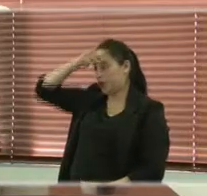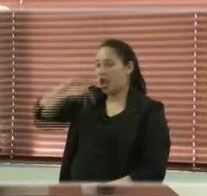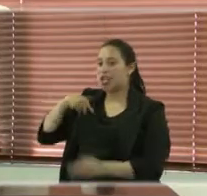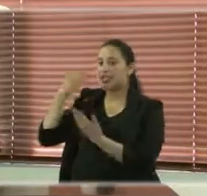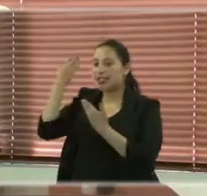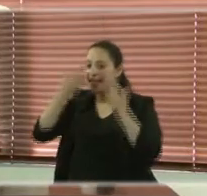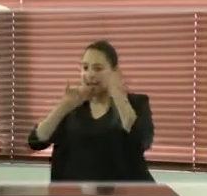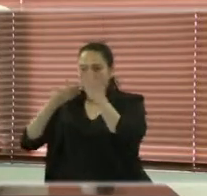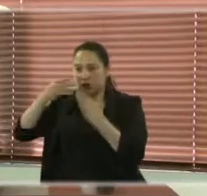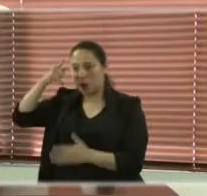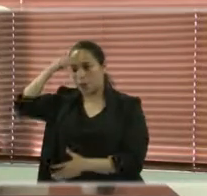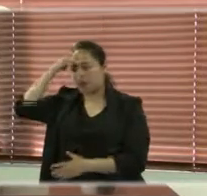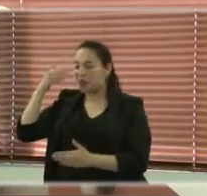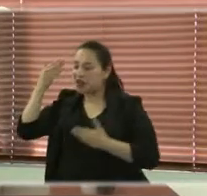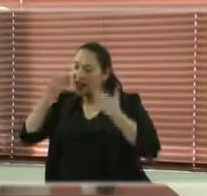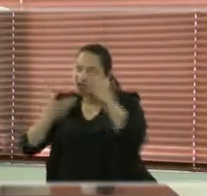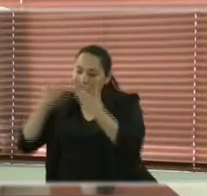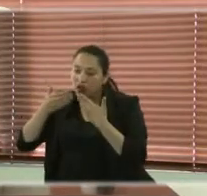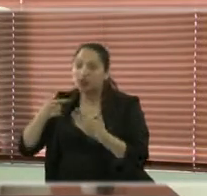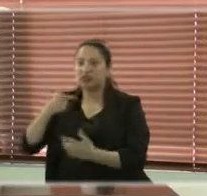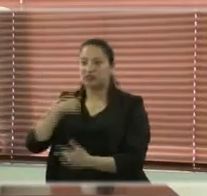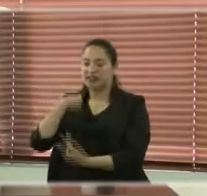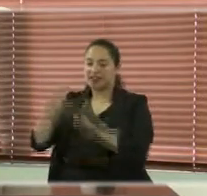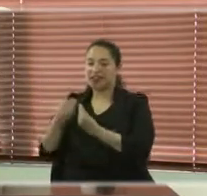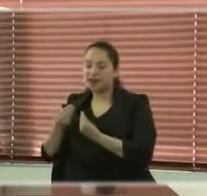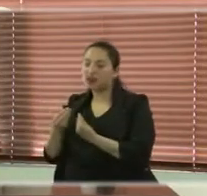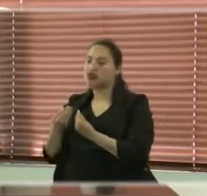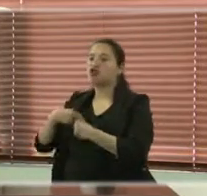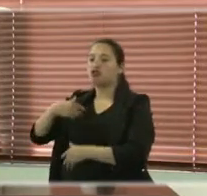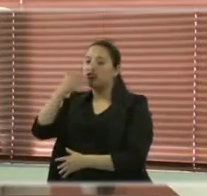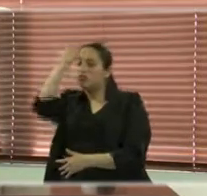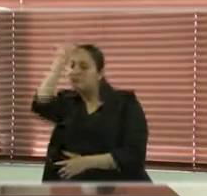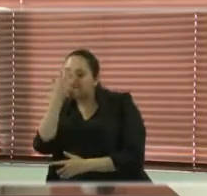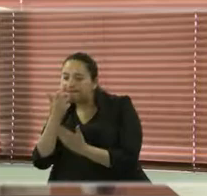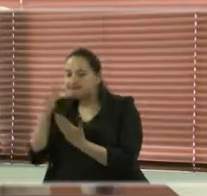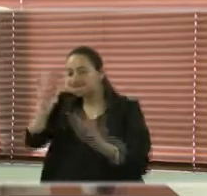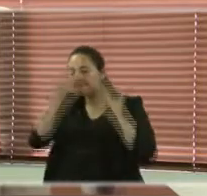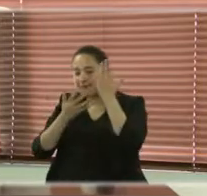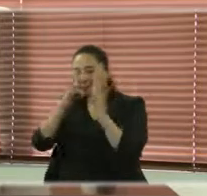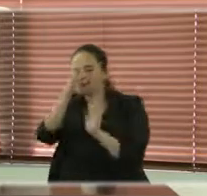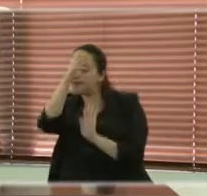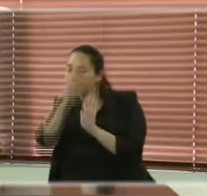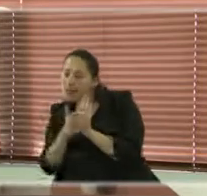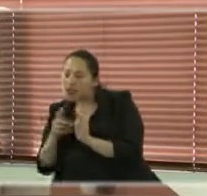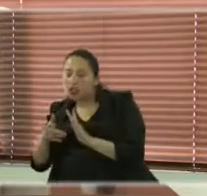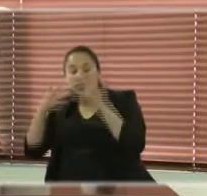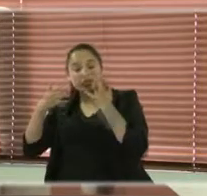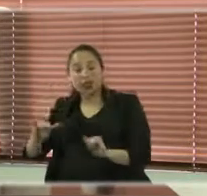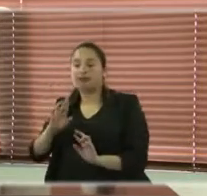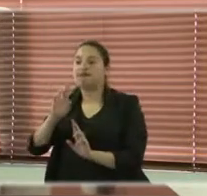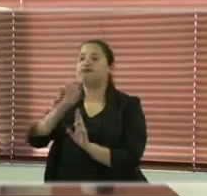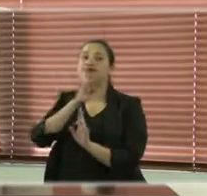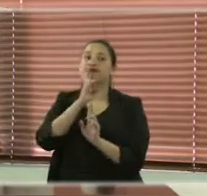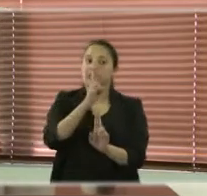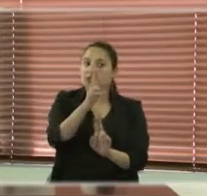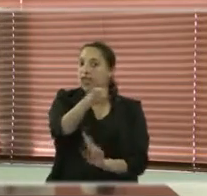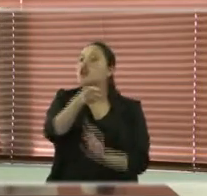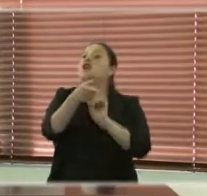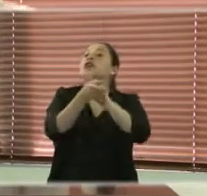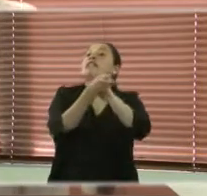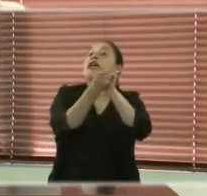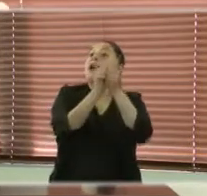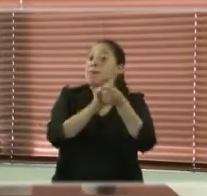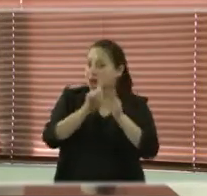modificó su su ley marco de personas con discapacidad y la nueva ley bueno nueva digo es del